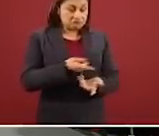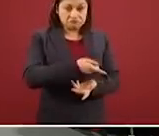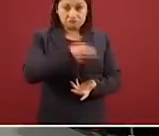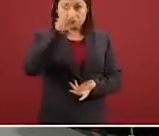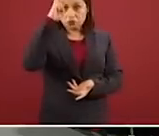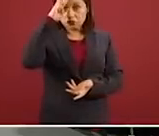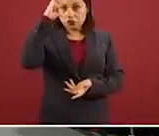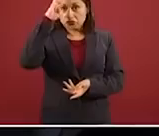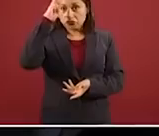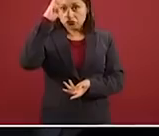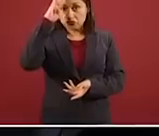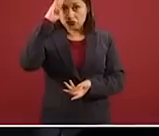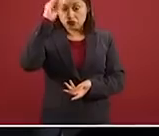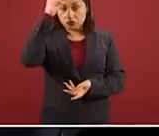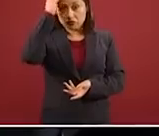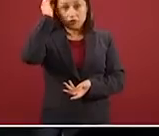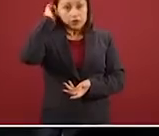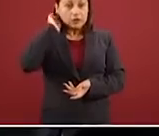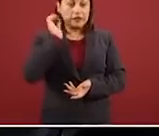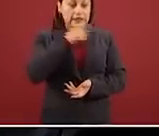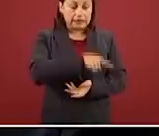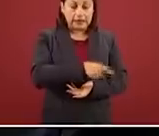y no alcanzaron a llevárselo todo,